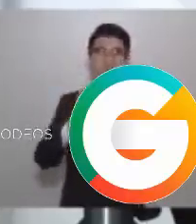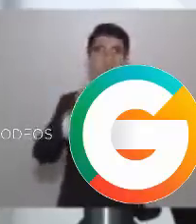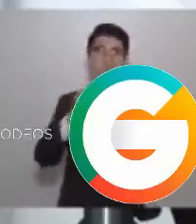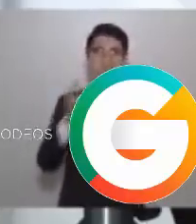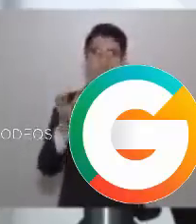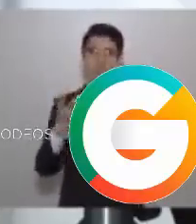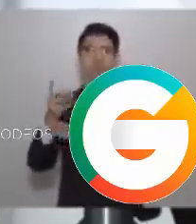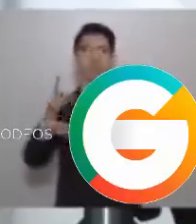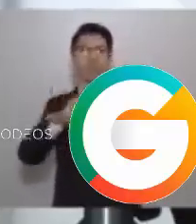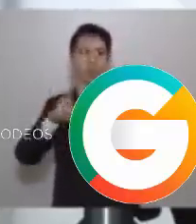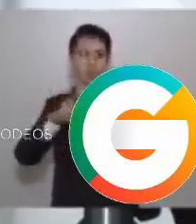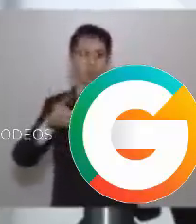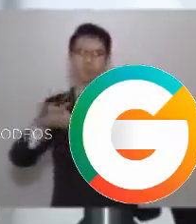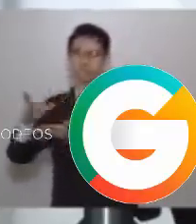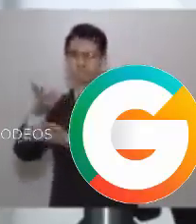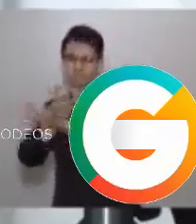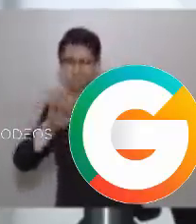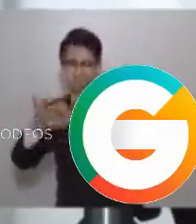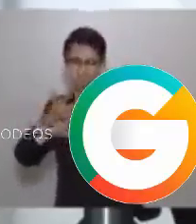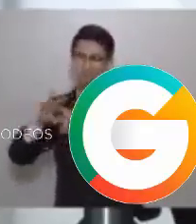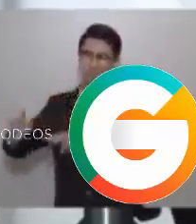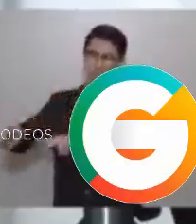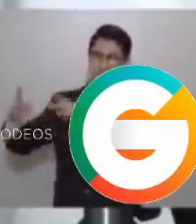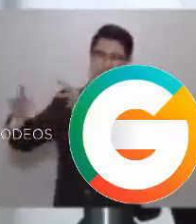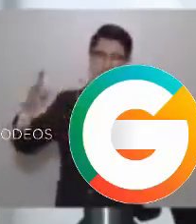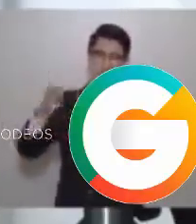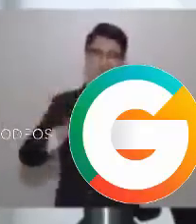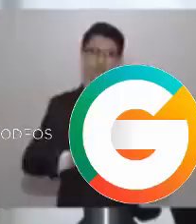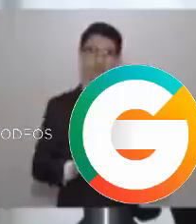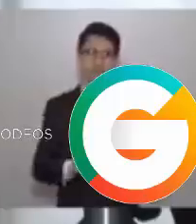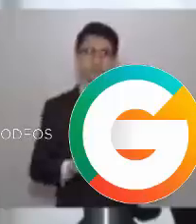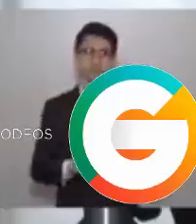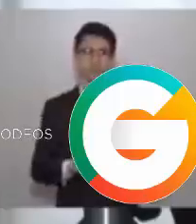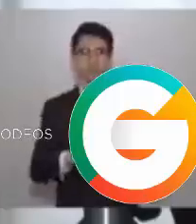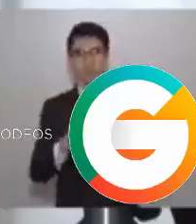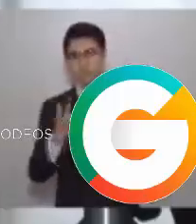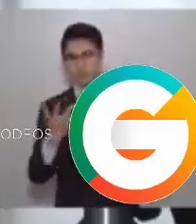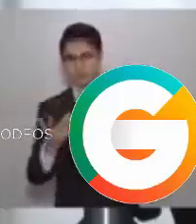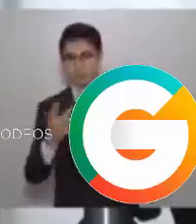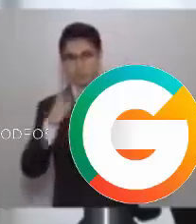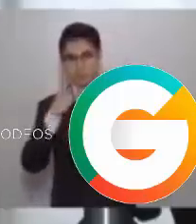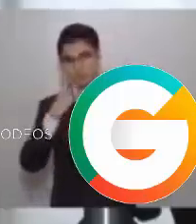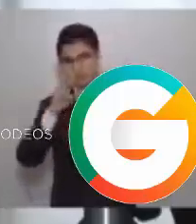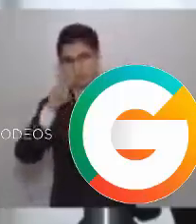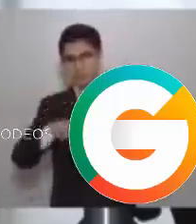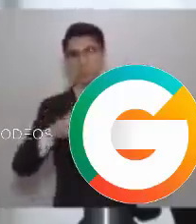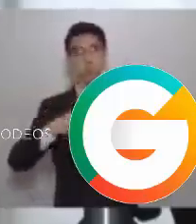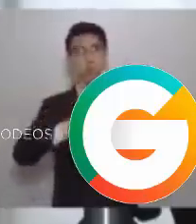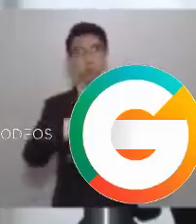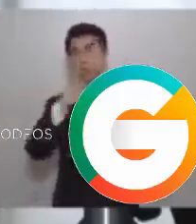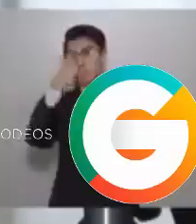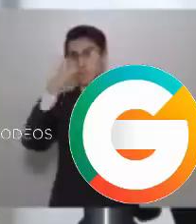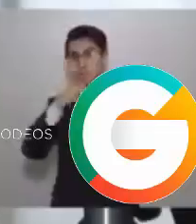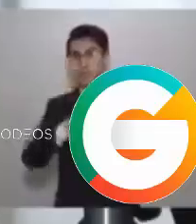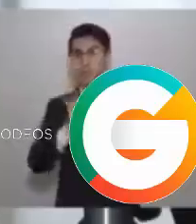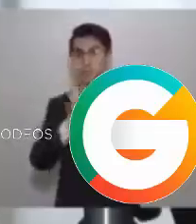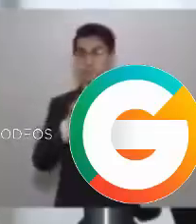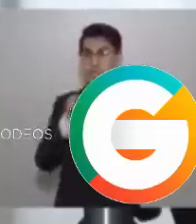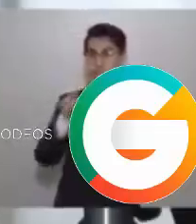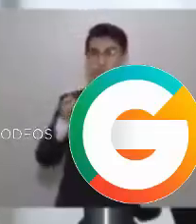inteligencia. Entendemos, por ende, que no habría sido detectado su presencia en este lugar y